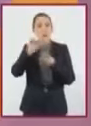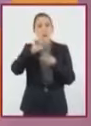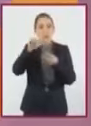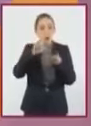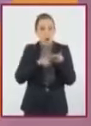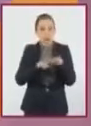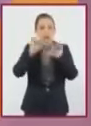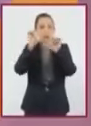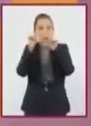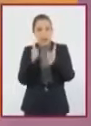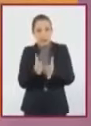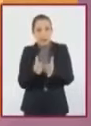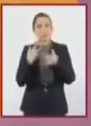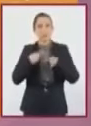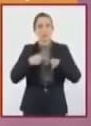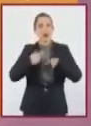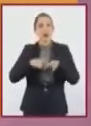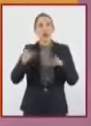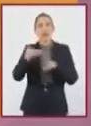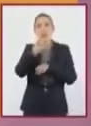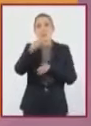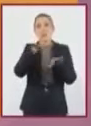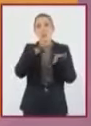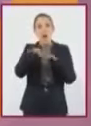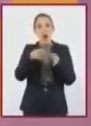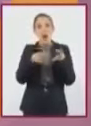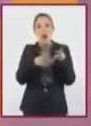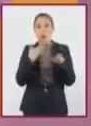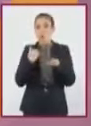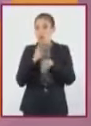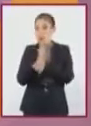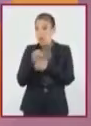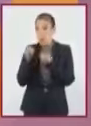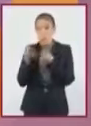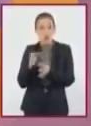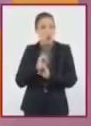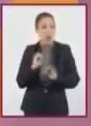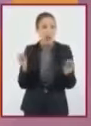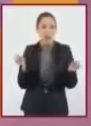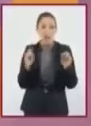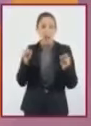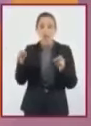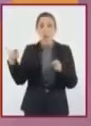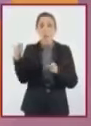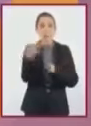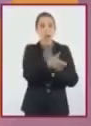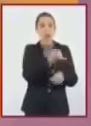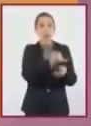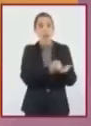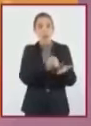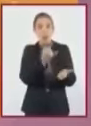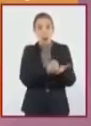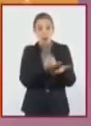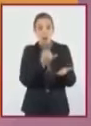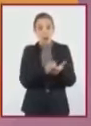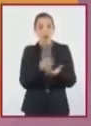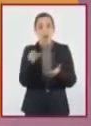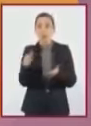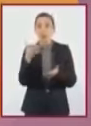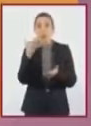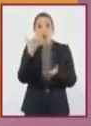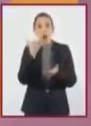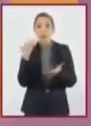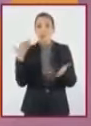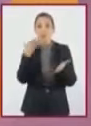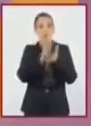profesionistas, artesanos y campesinos. No tenían privilegios, por lo que debían pagar impuestos y no